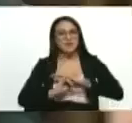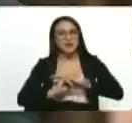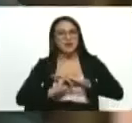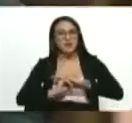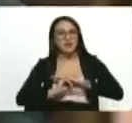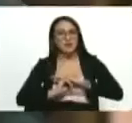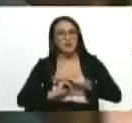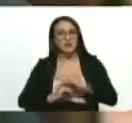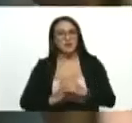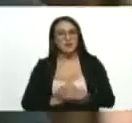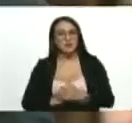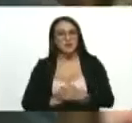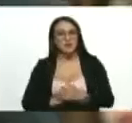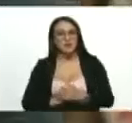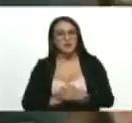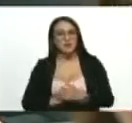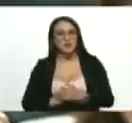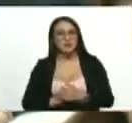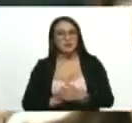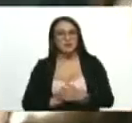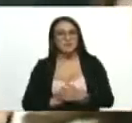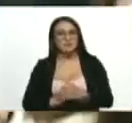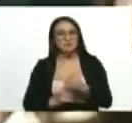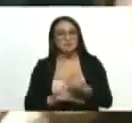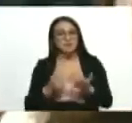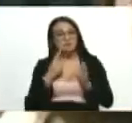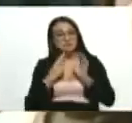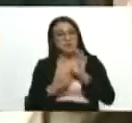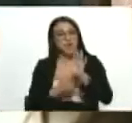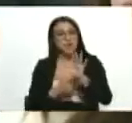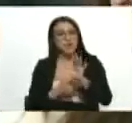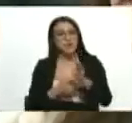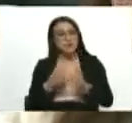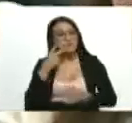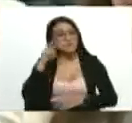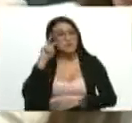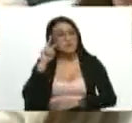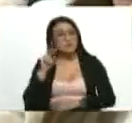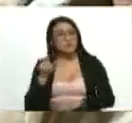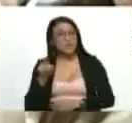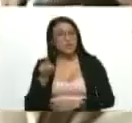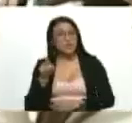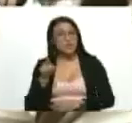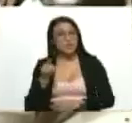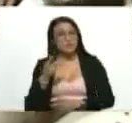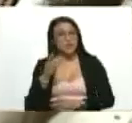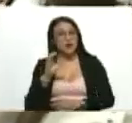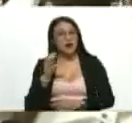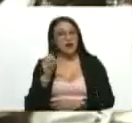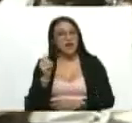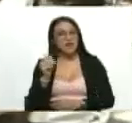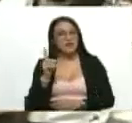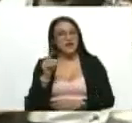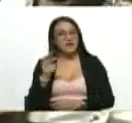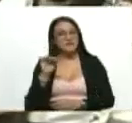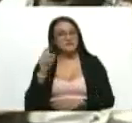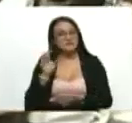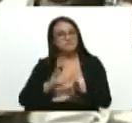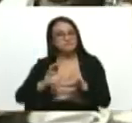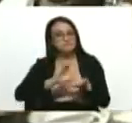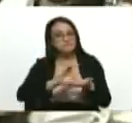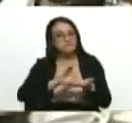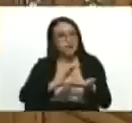Pero con el caso de Gaddafi demostraron lo pillos que son. Después que Gaddafi le financió elecciones a